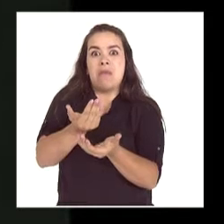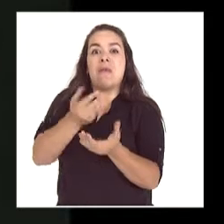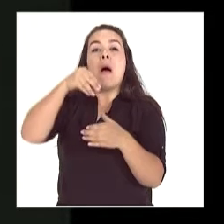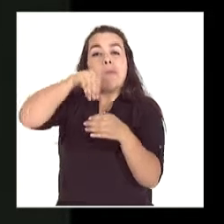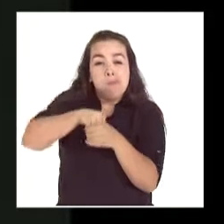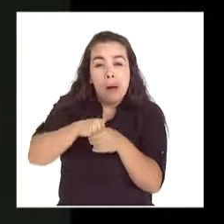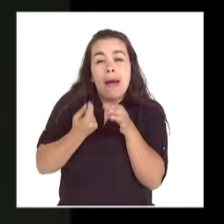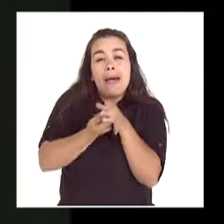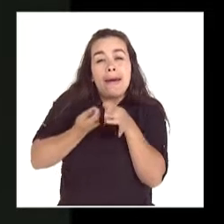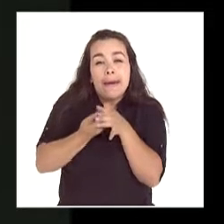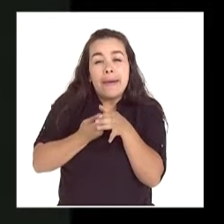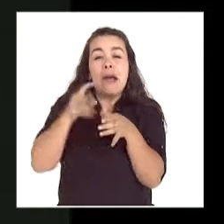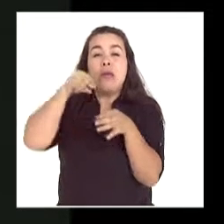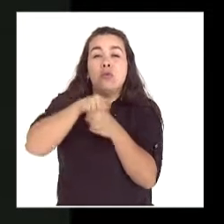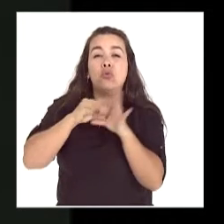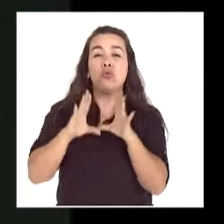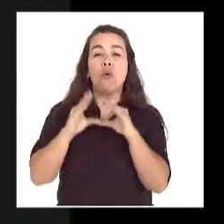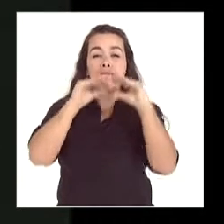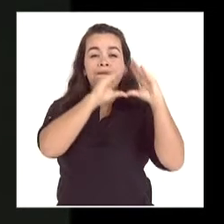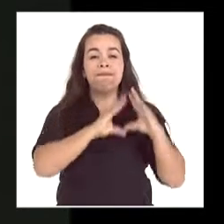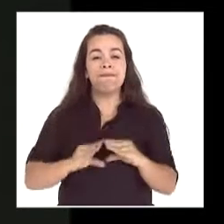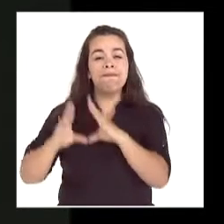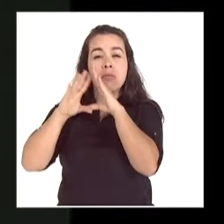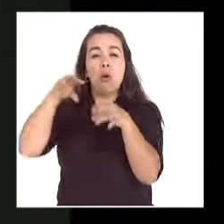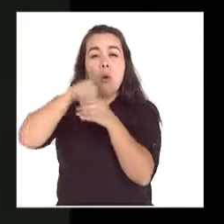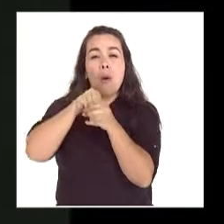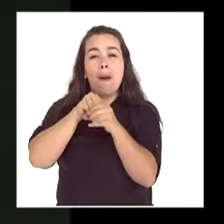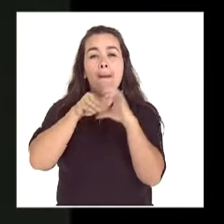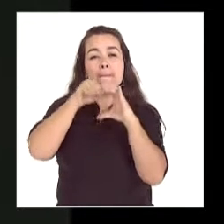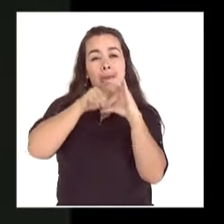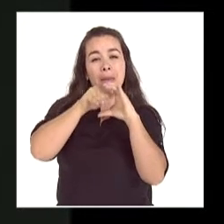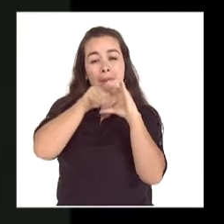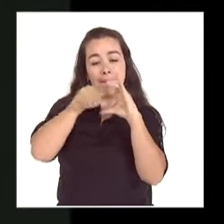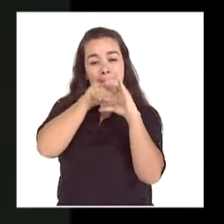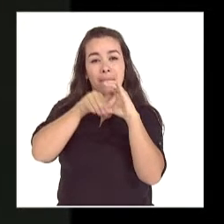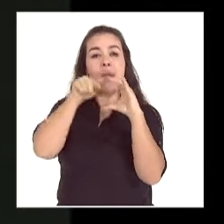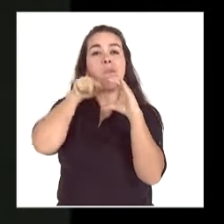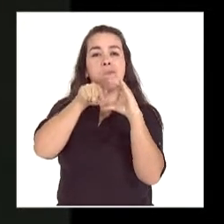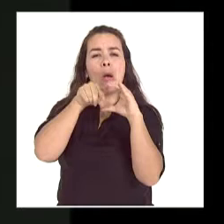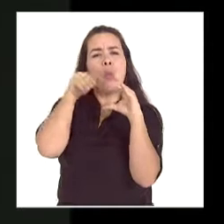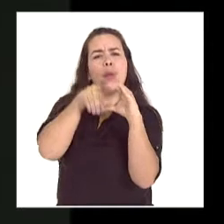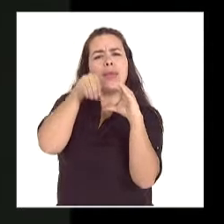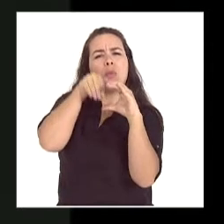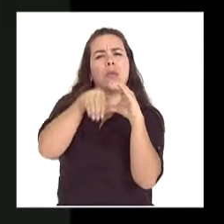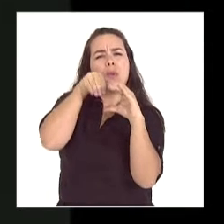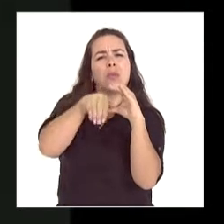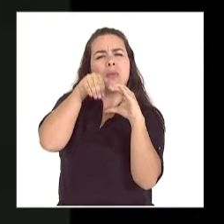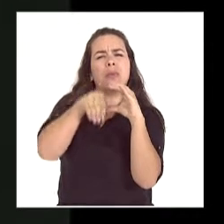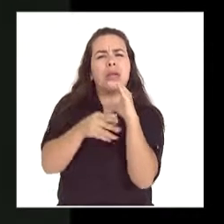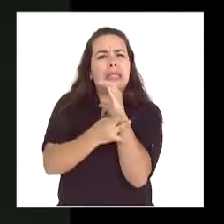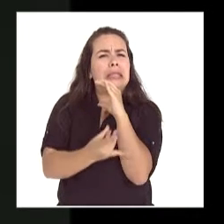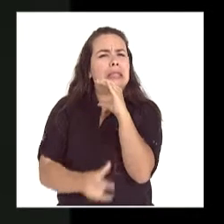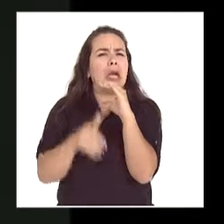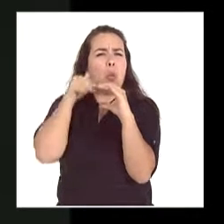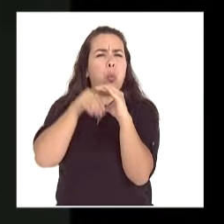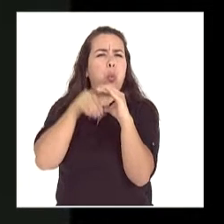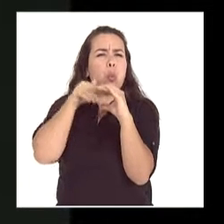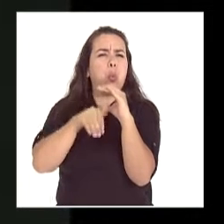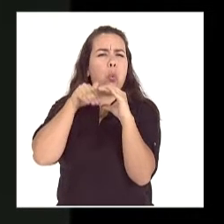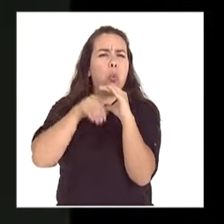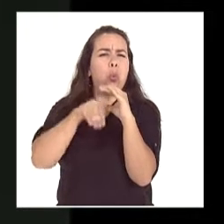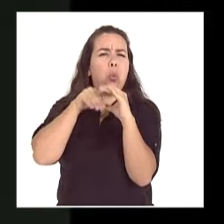célula endotelial y la capa muscular o la parte intermedia de la arteria se está acumulando muchísima grasa y es lo